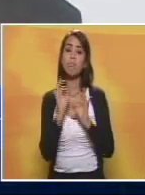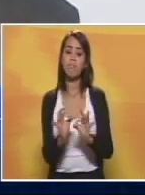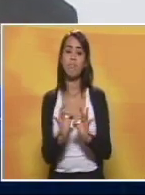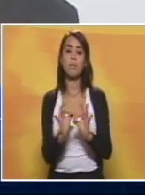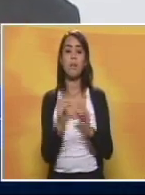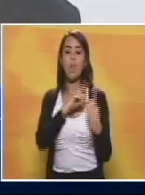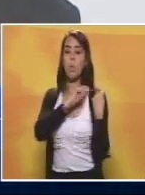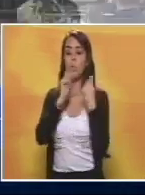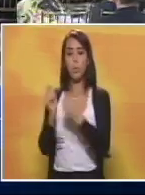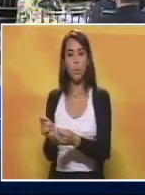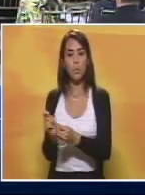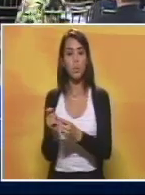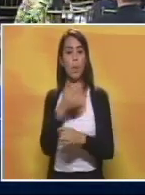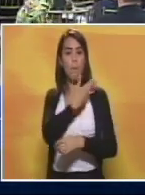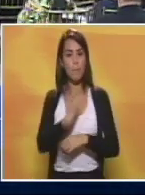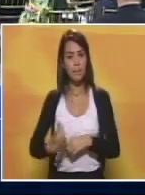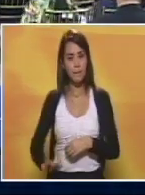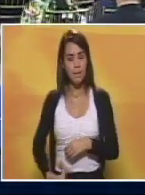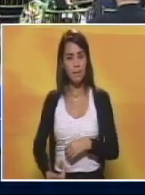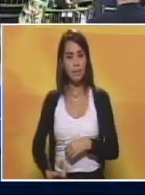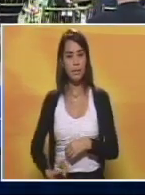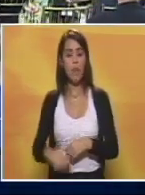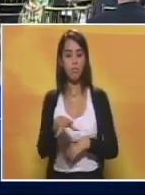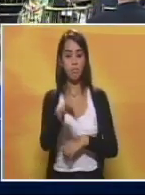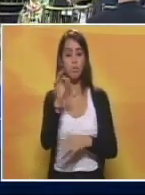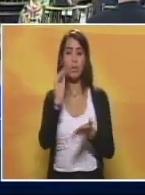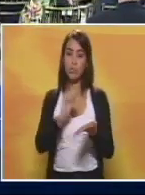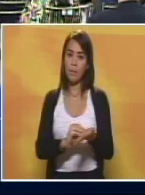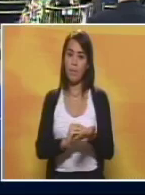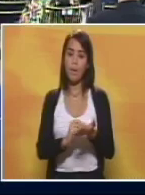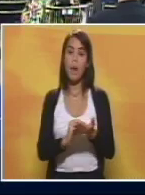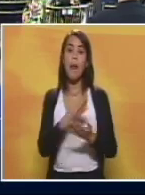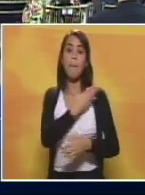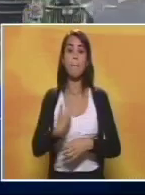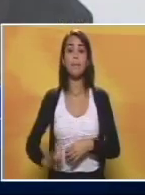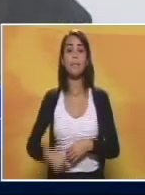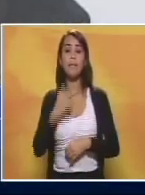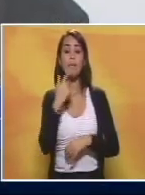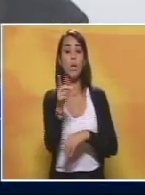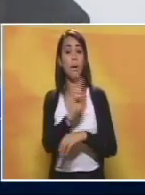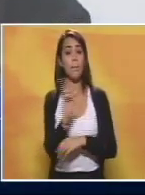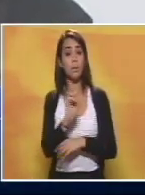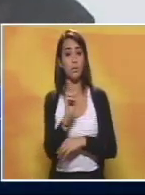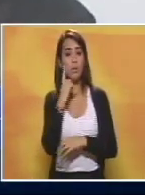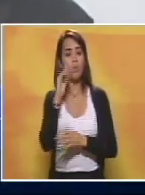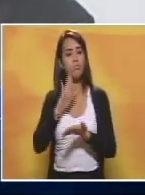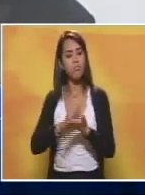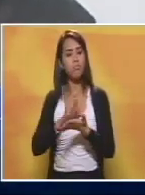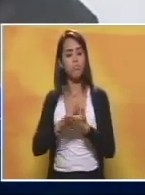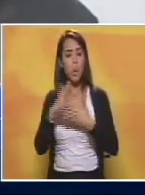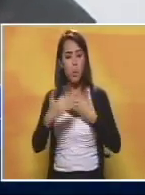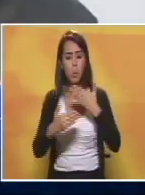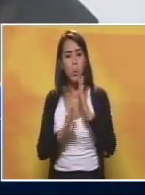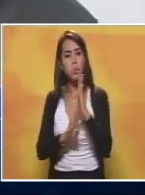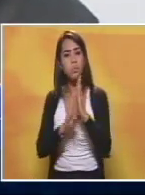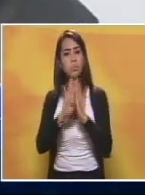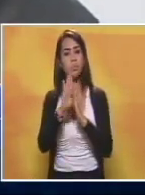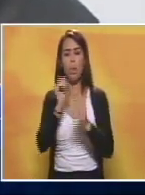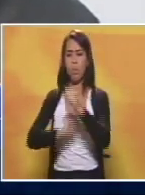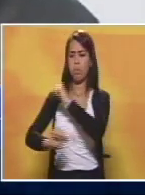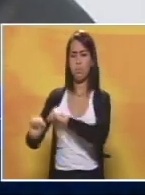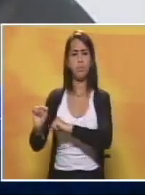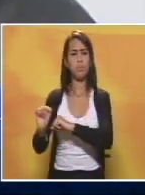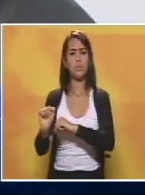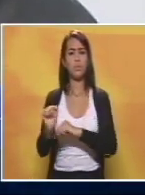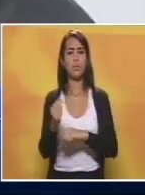y entrega de credencial como presidente reelecto el jefe del estado dijo que venezuela se va a estabilizar y que derrotaran la guerra económica